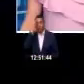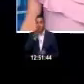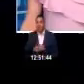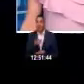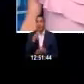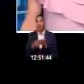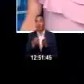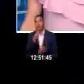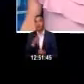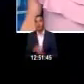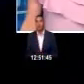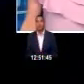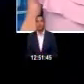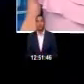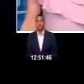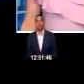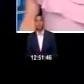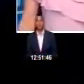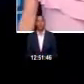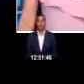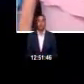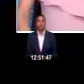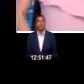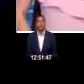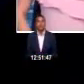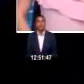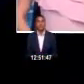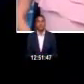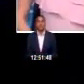buenas tardes, te escuchamos.